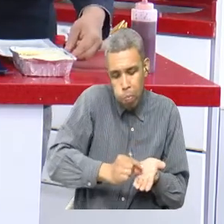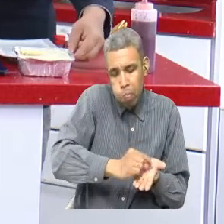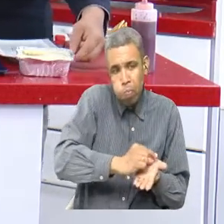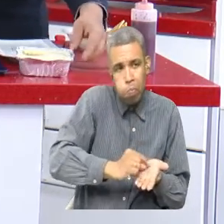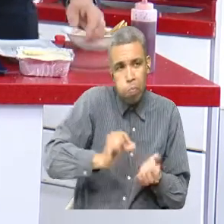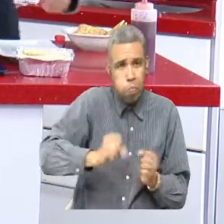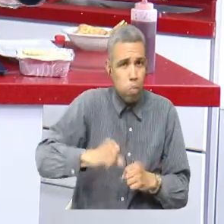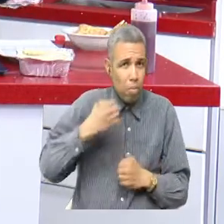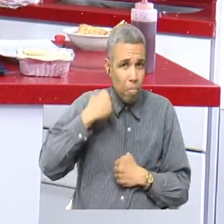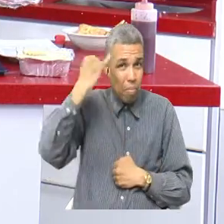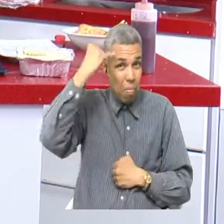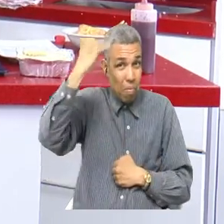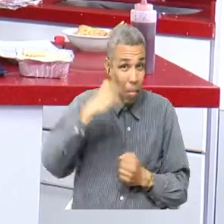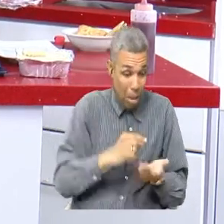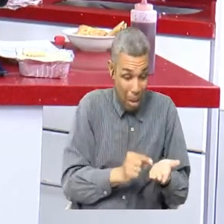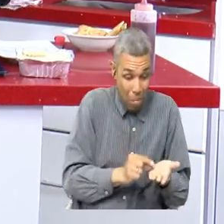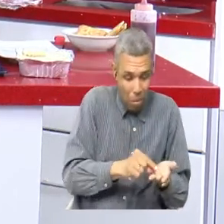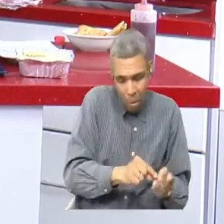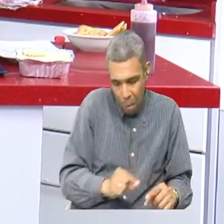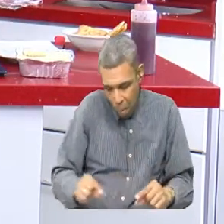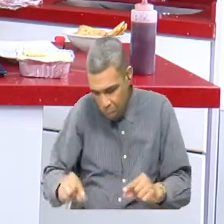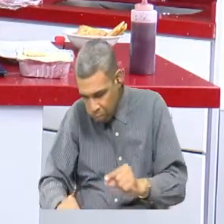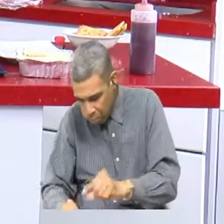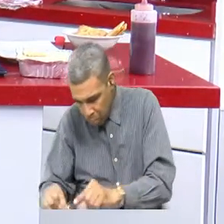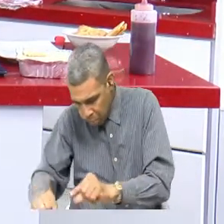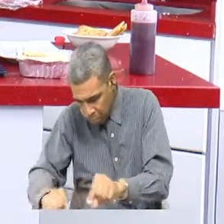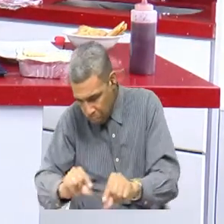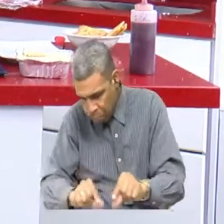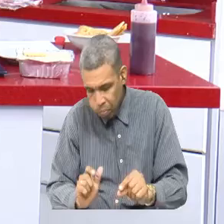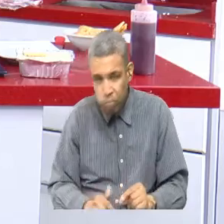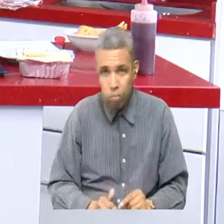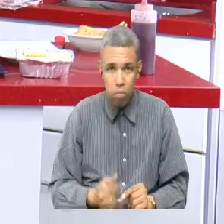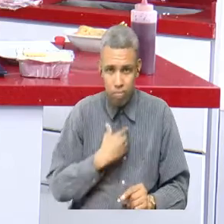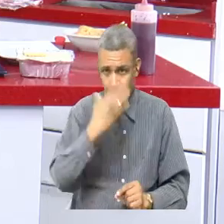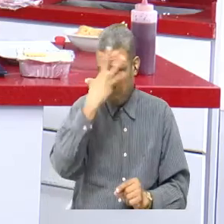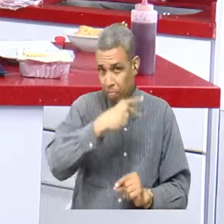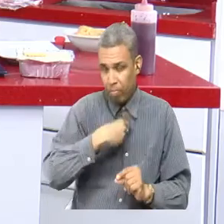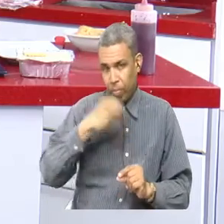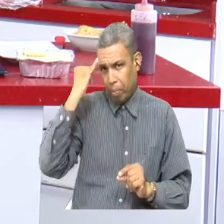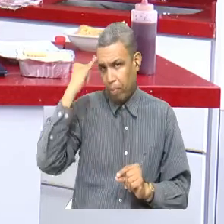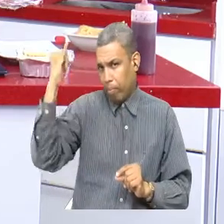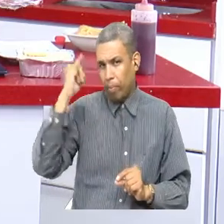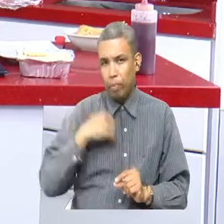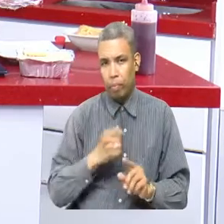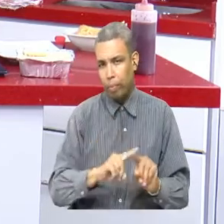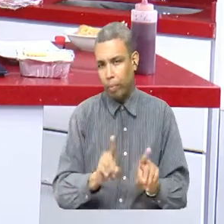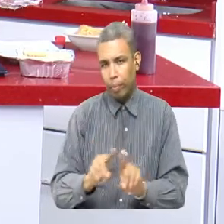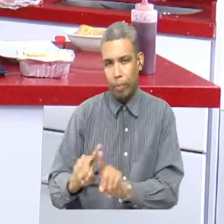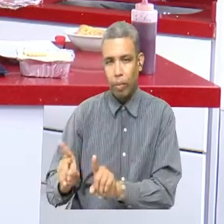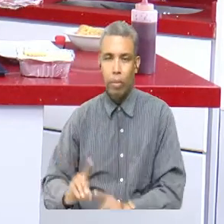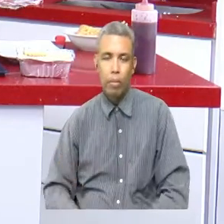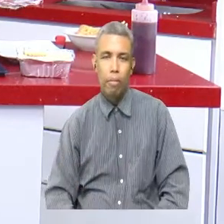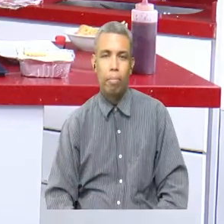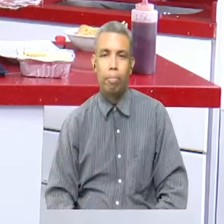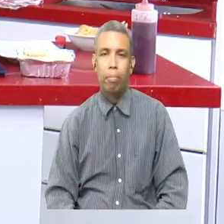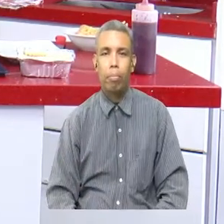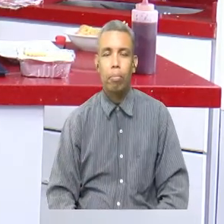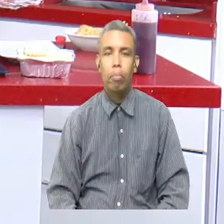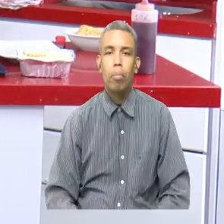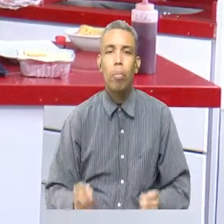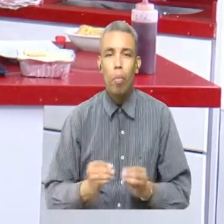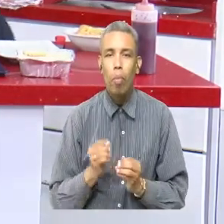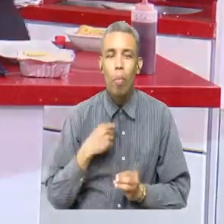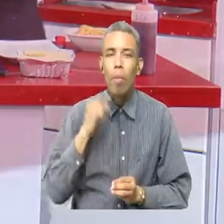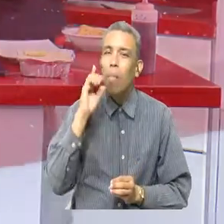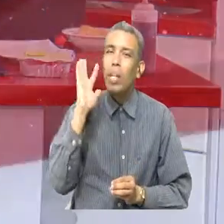hicieron falta las uchuvas. ¿Las uchuvas? ¿Quieres poner uchuvas también? Pues, entonces, no sé, vamos a ver cómo queda. Como lo quieras manejar, venga, la